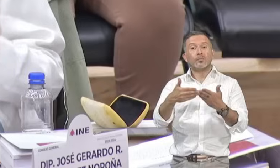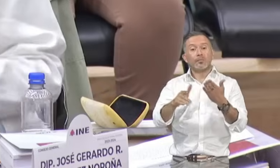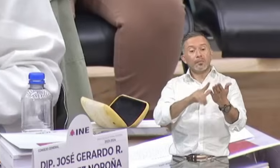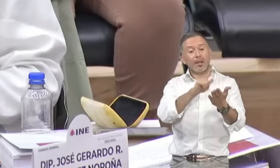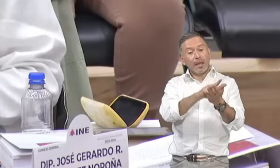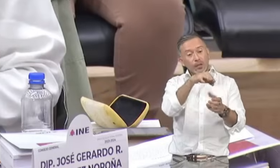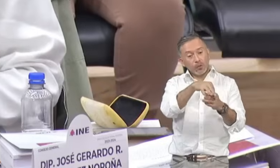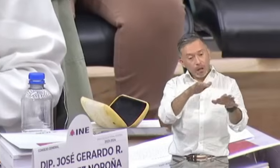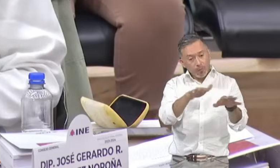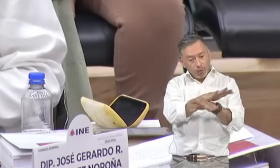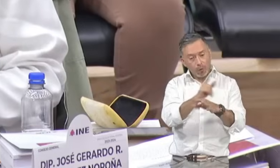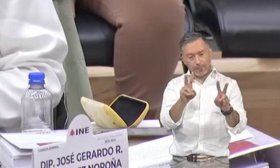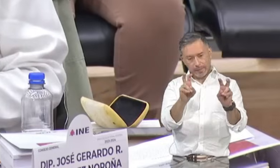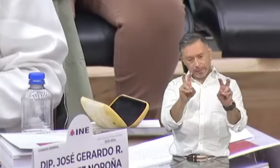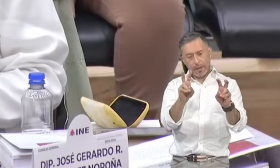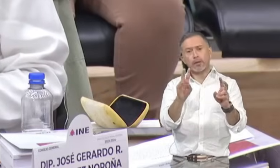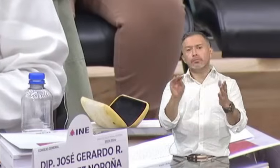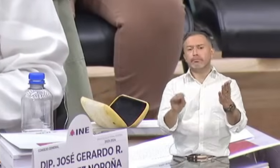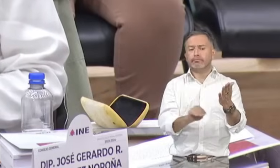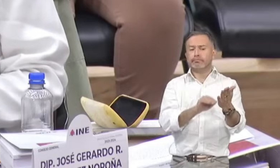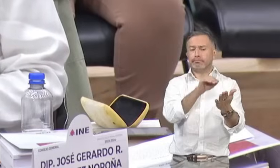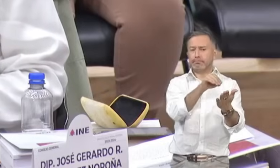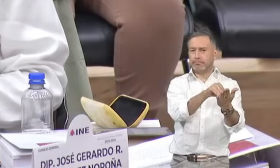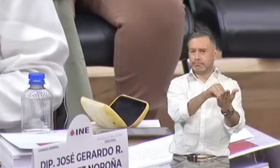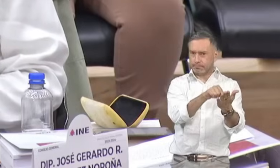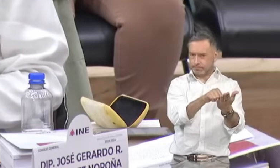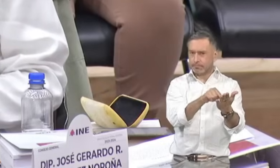introduzcamos este tema que sin duda vale la pena